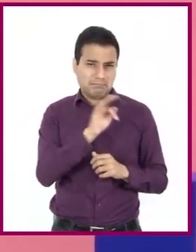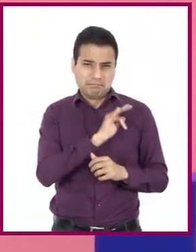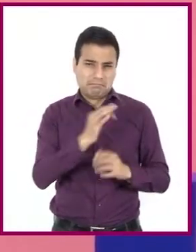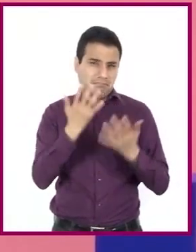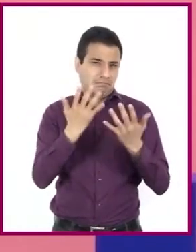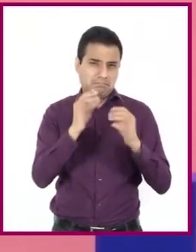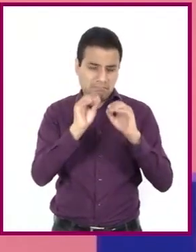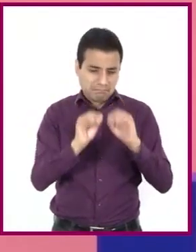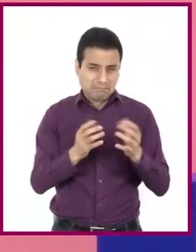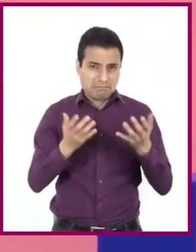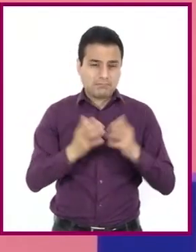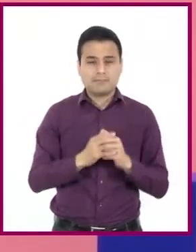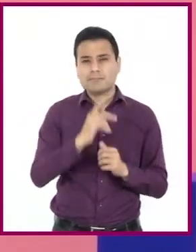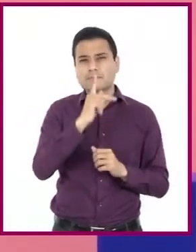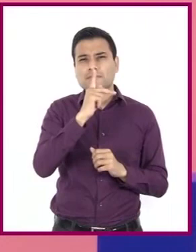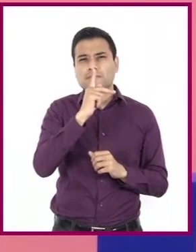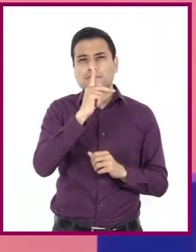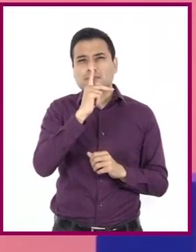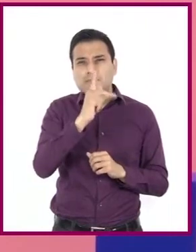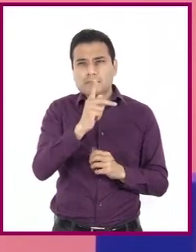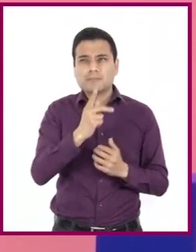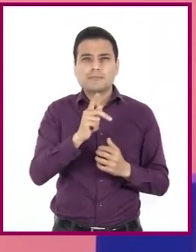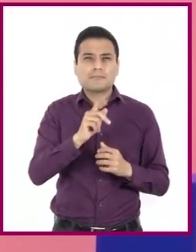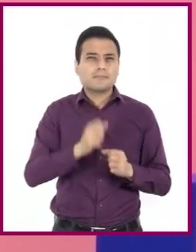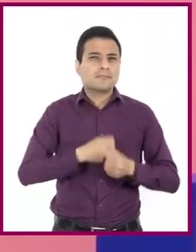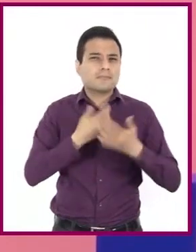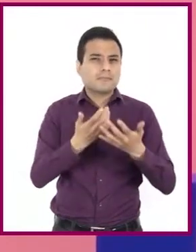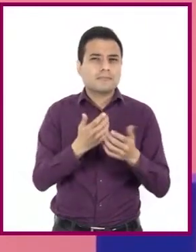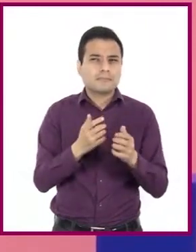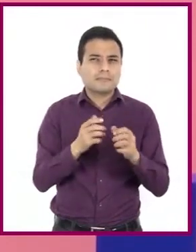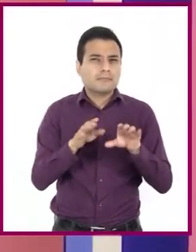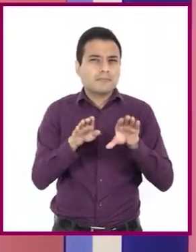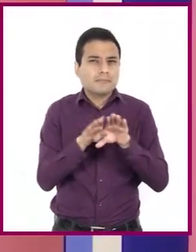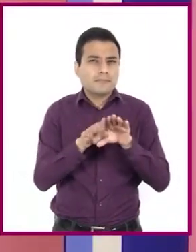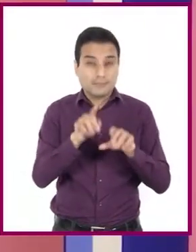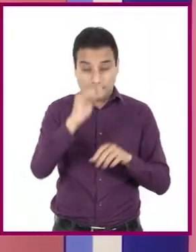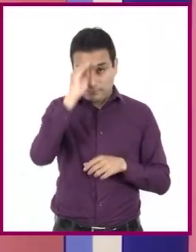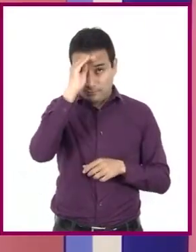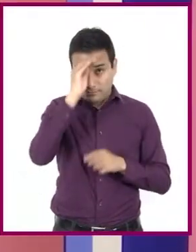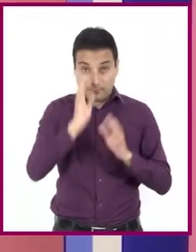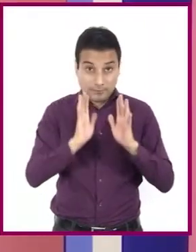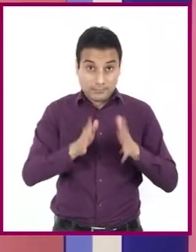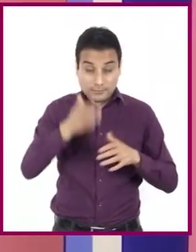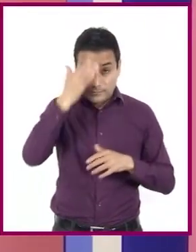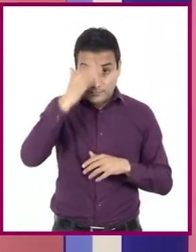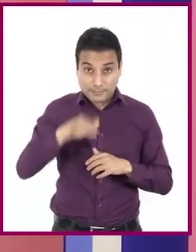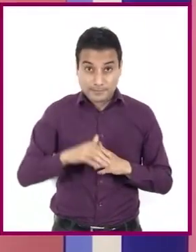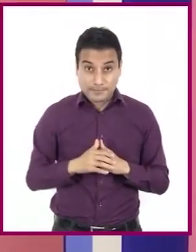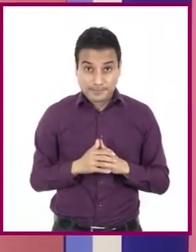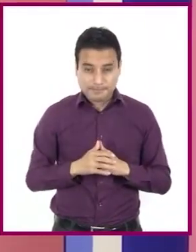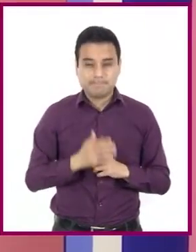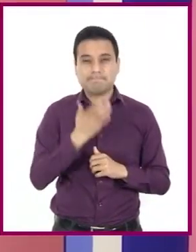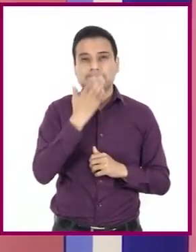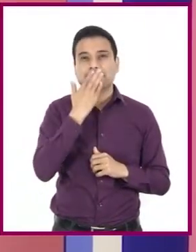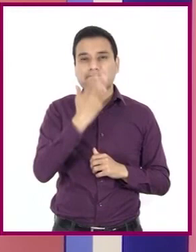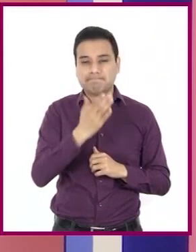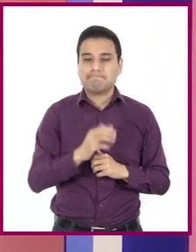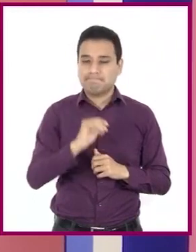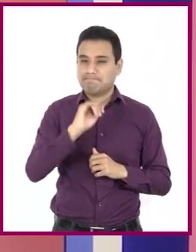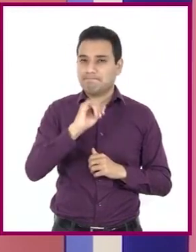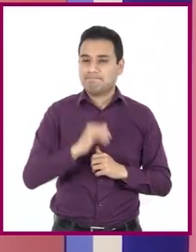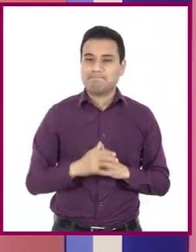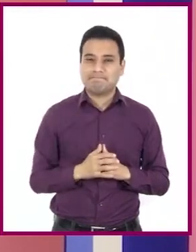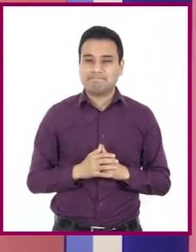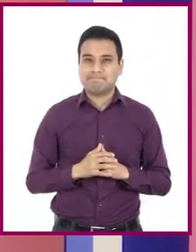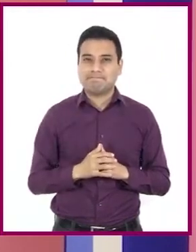¿Ya pensaron qué otras palabras, versos o poemas breves podrían usar para tal fin? Así es.